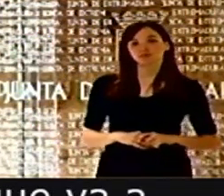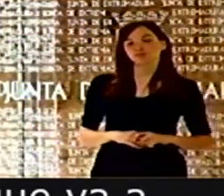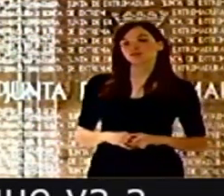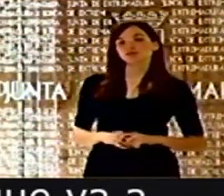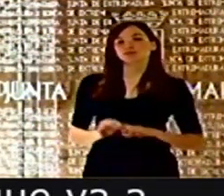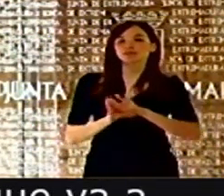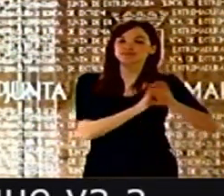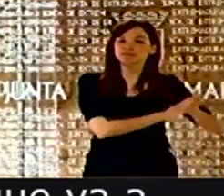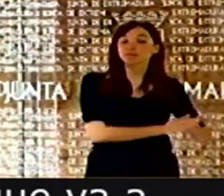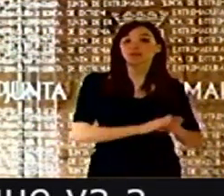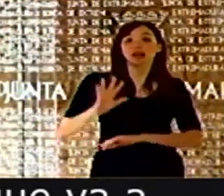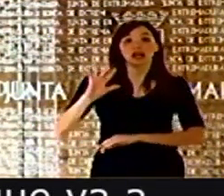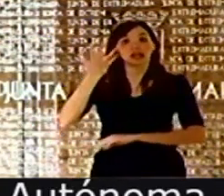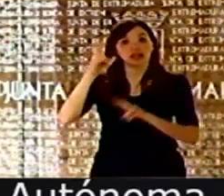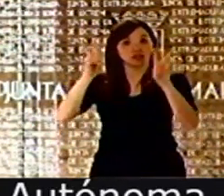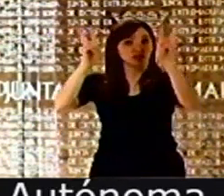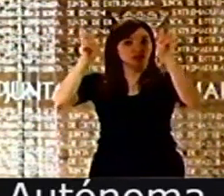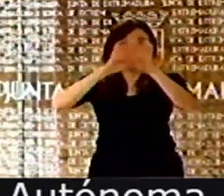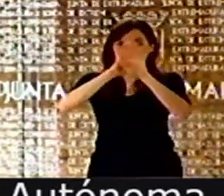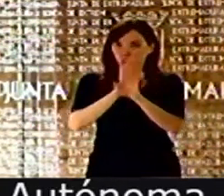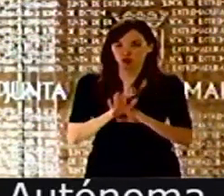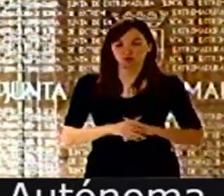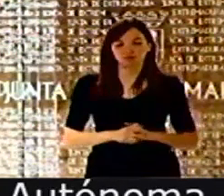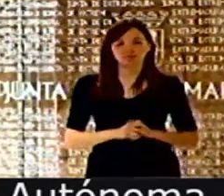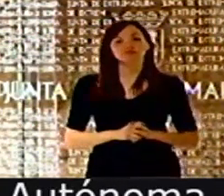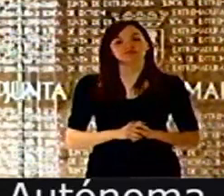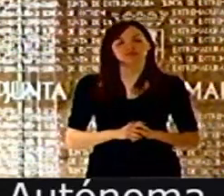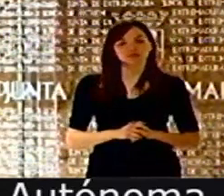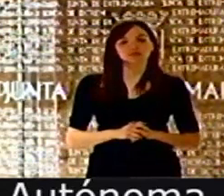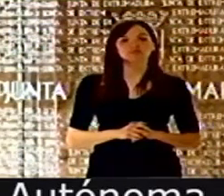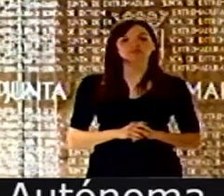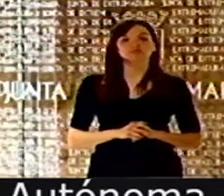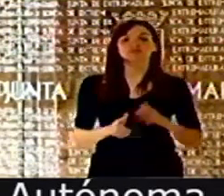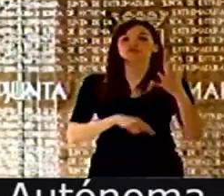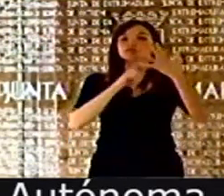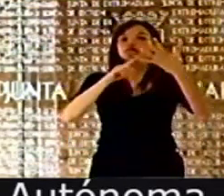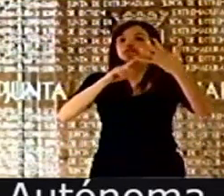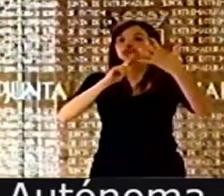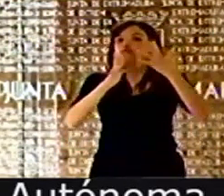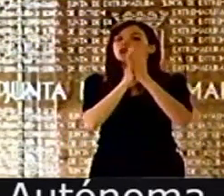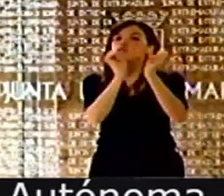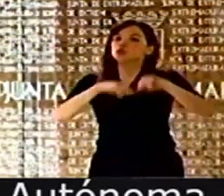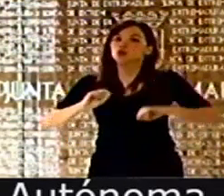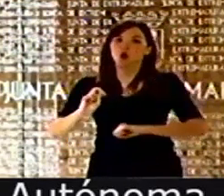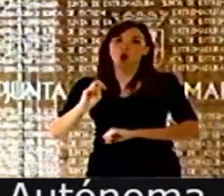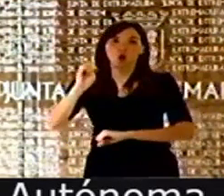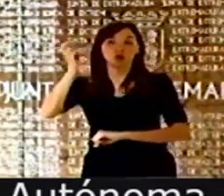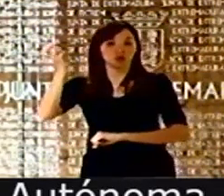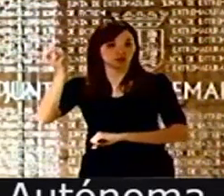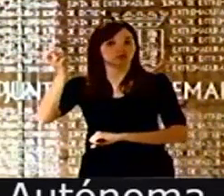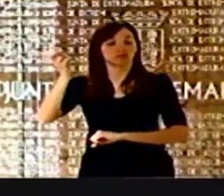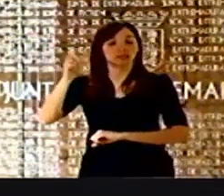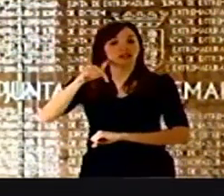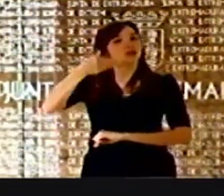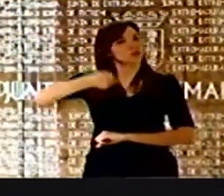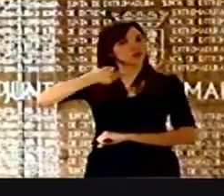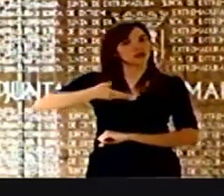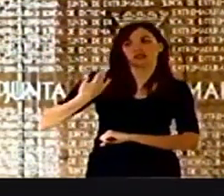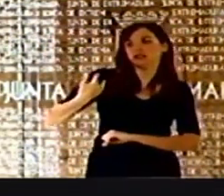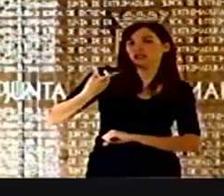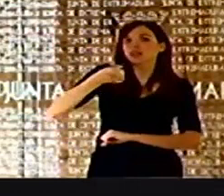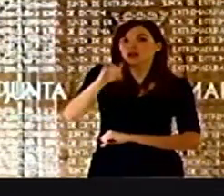En quinto y último lugar, otro paso más en otro acuerdo que también fue importante en su día,